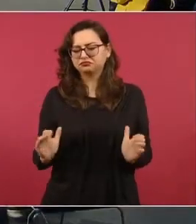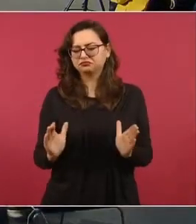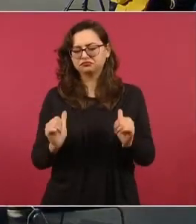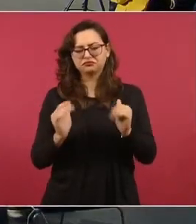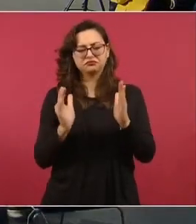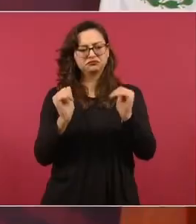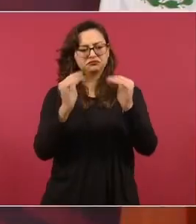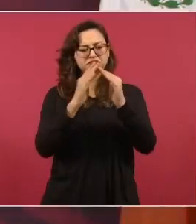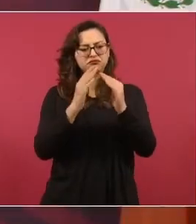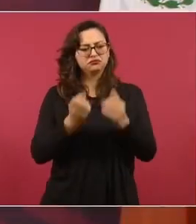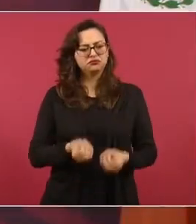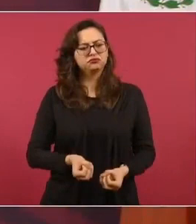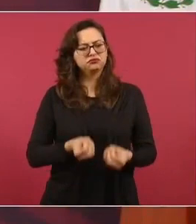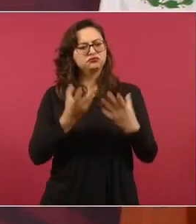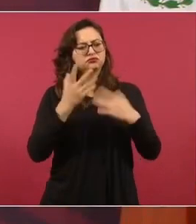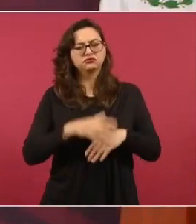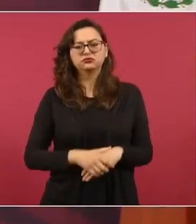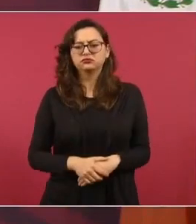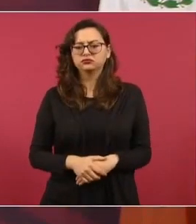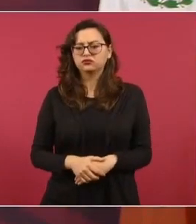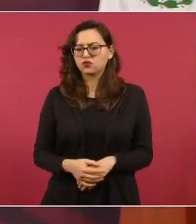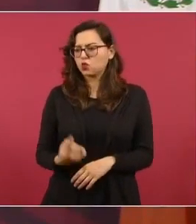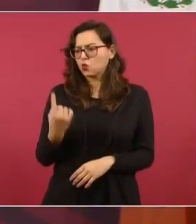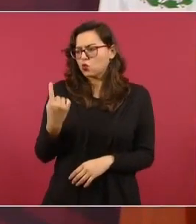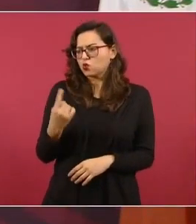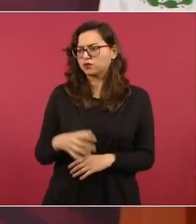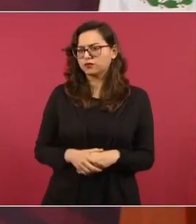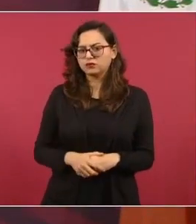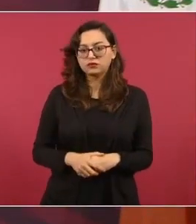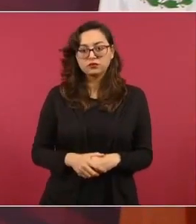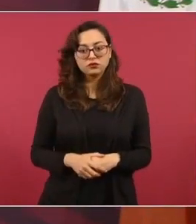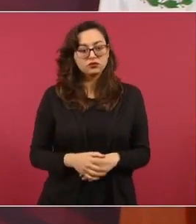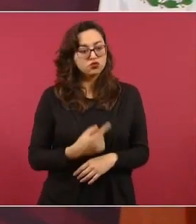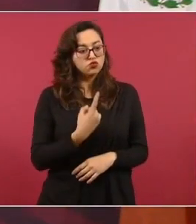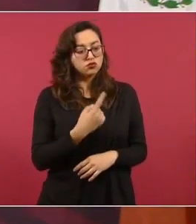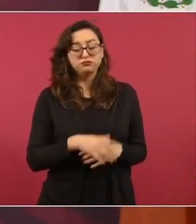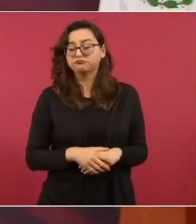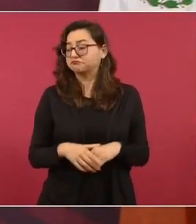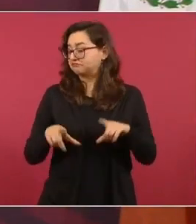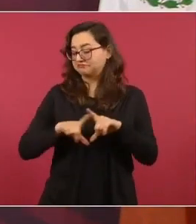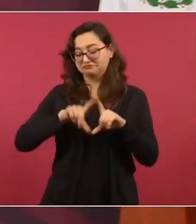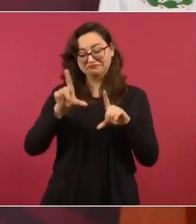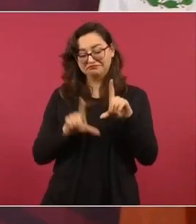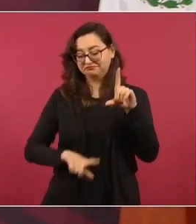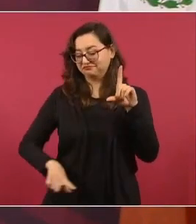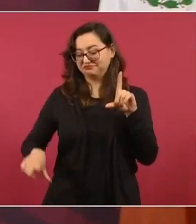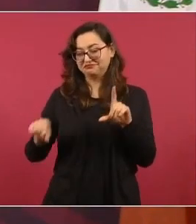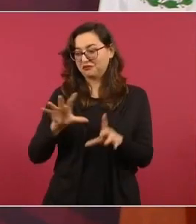Y contestó: uno. ¿Cómo? Sí, México.